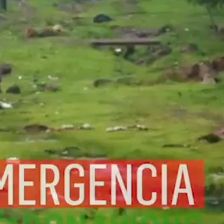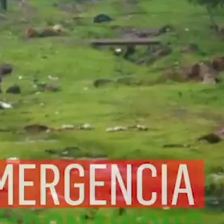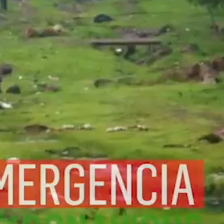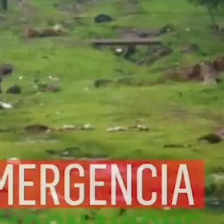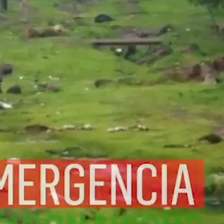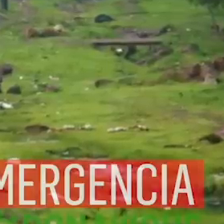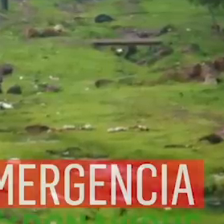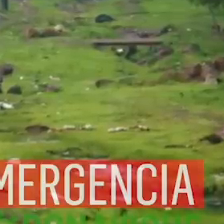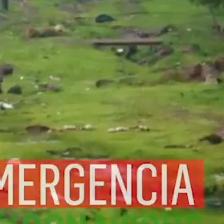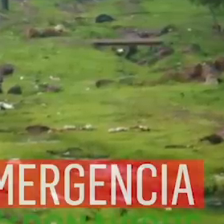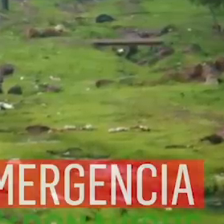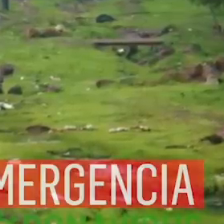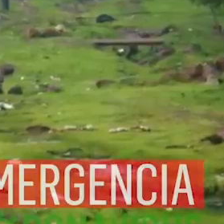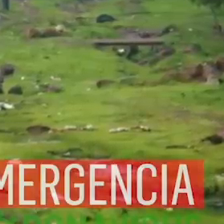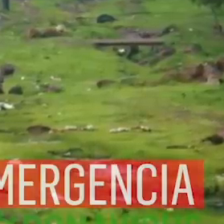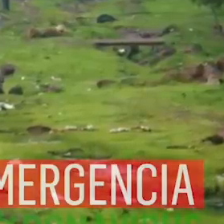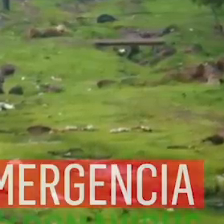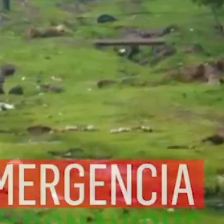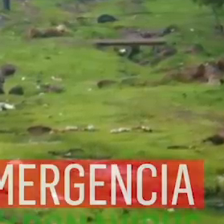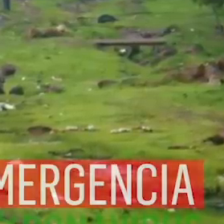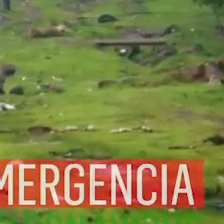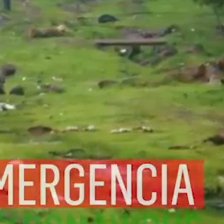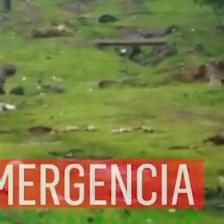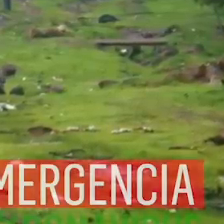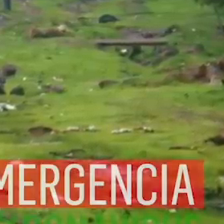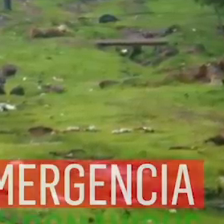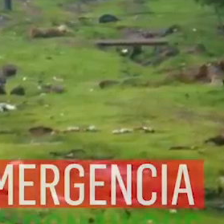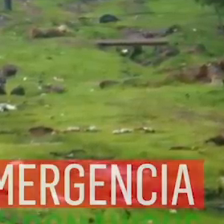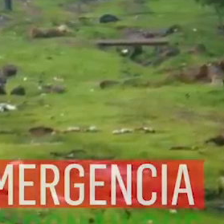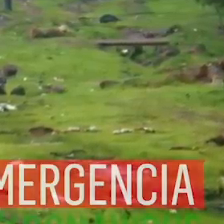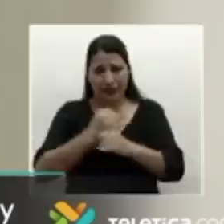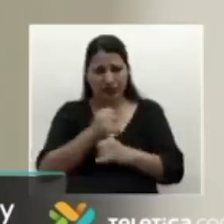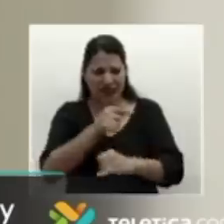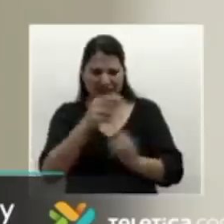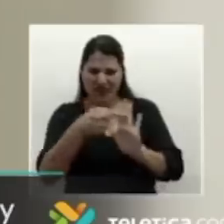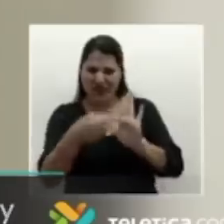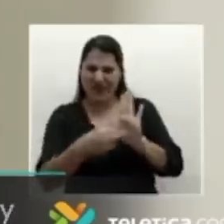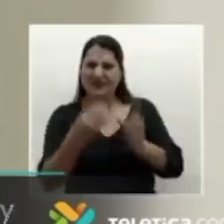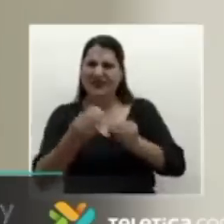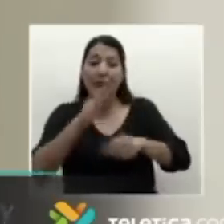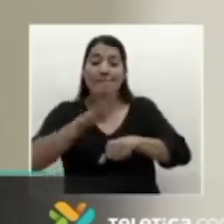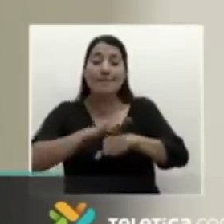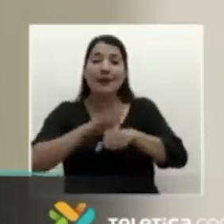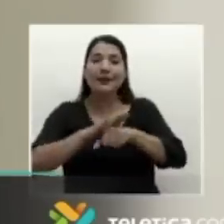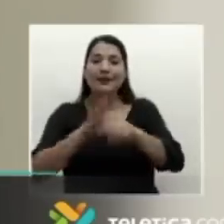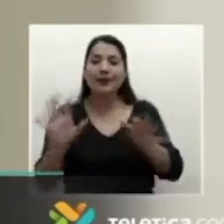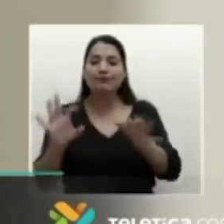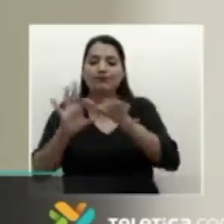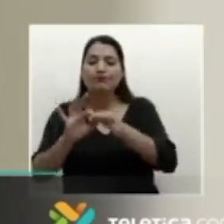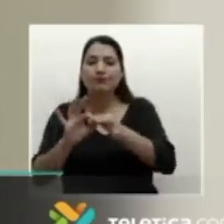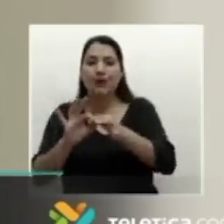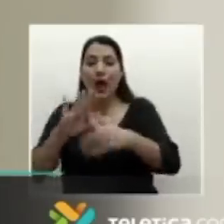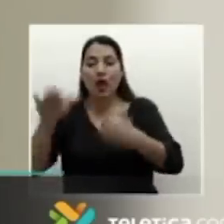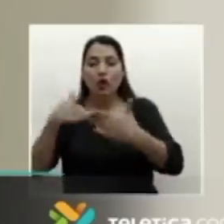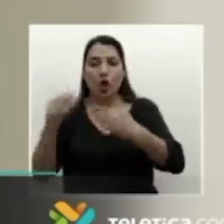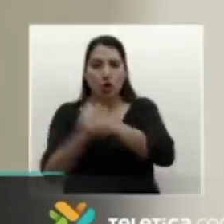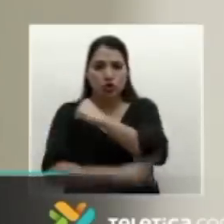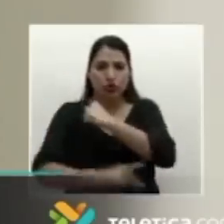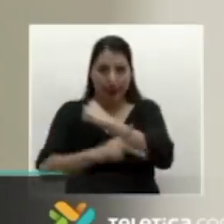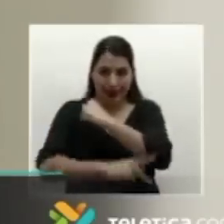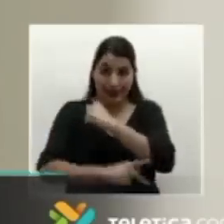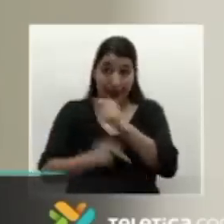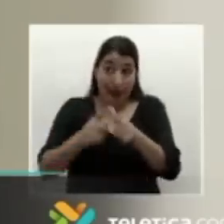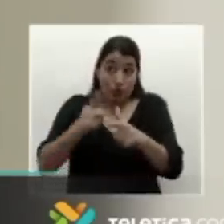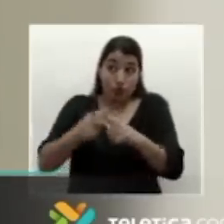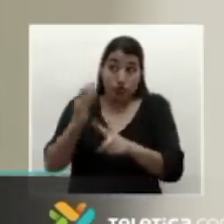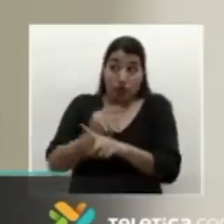dado positivo en la prueba de COVID-19. El gobierno costarricense anunció que el resultado negativo en el test de coronavirus es